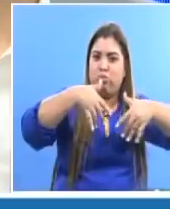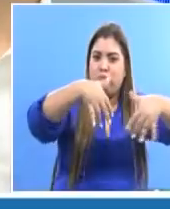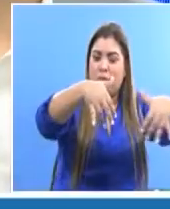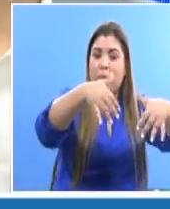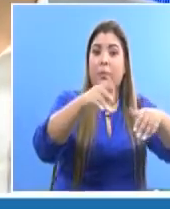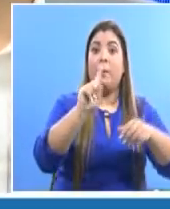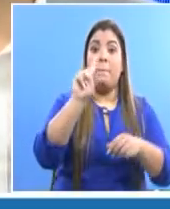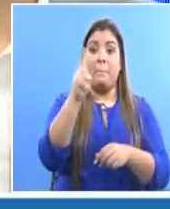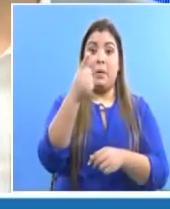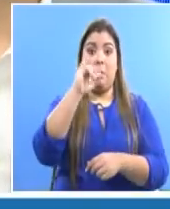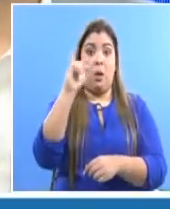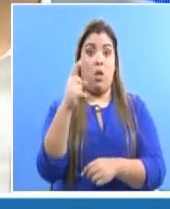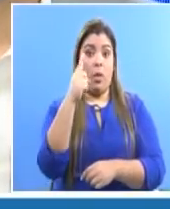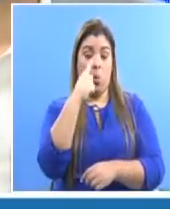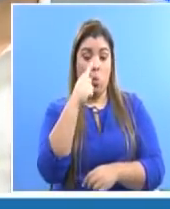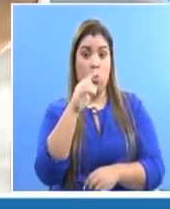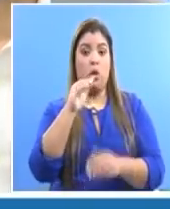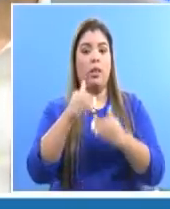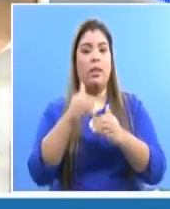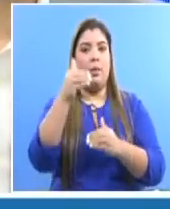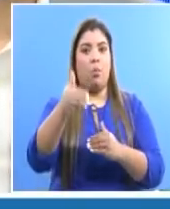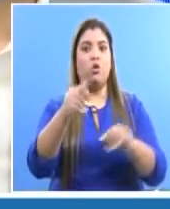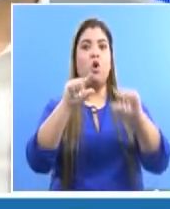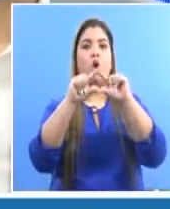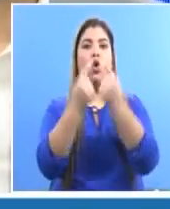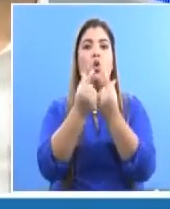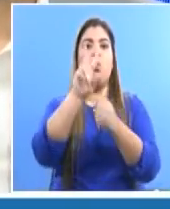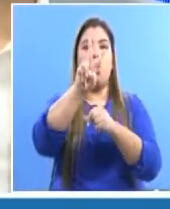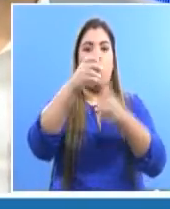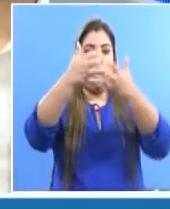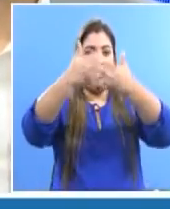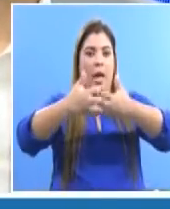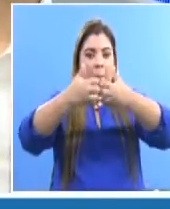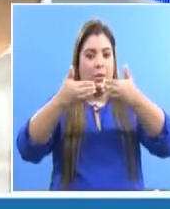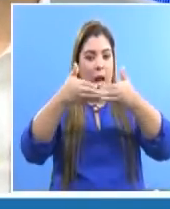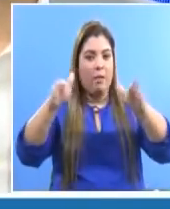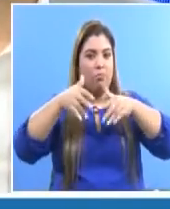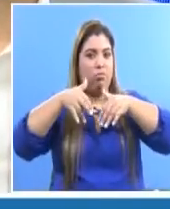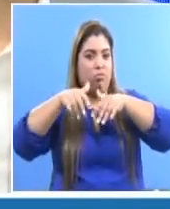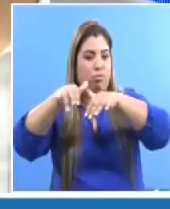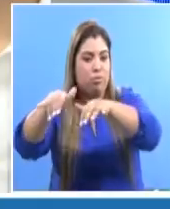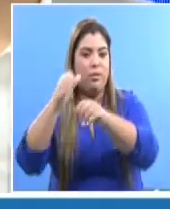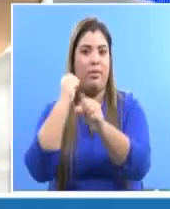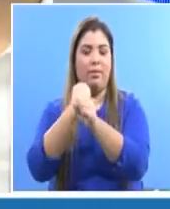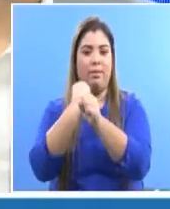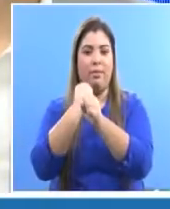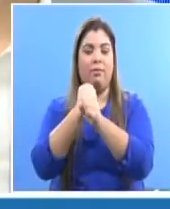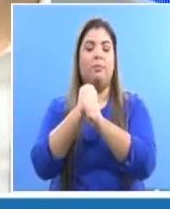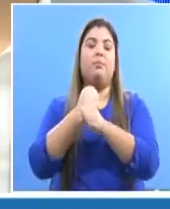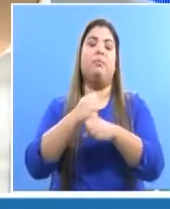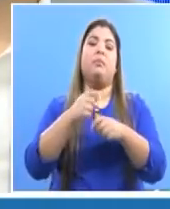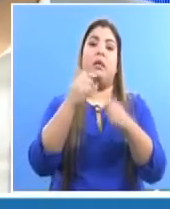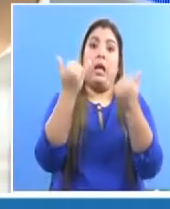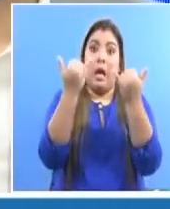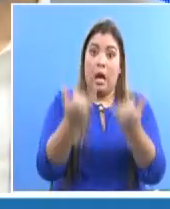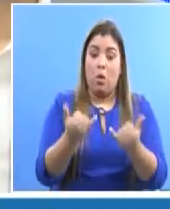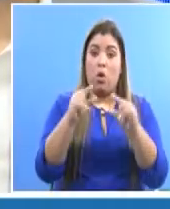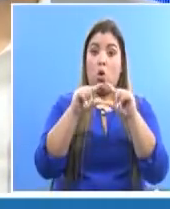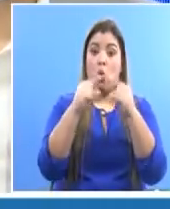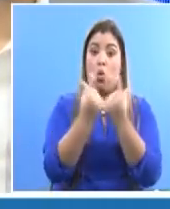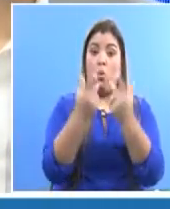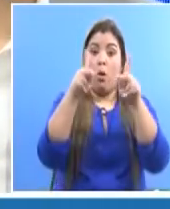junio la apertura del bloque 2. Actualmente el número de casos que se mantienen en